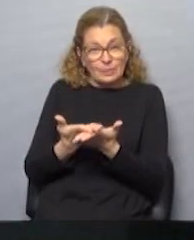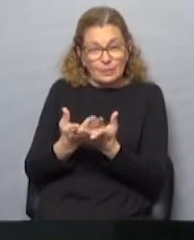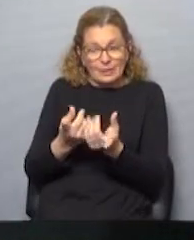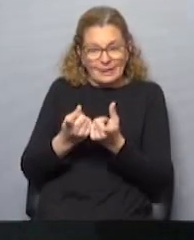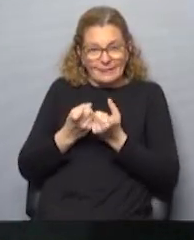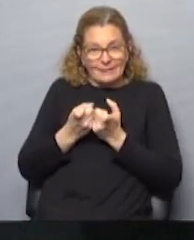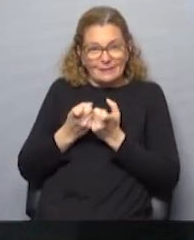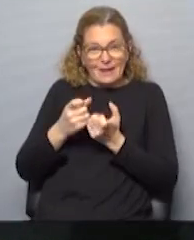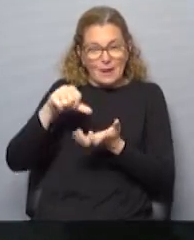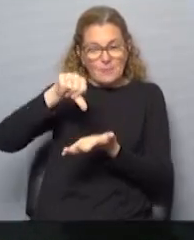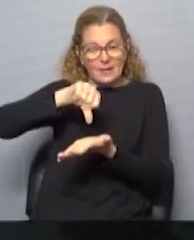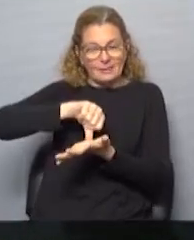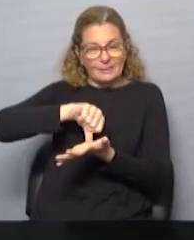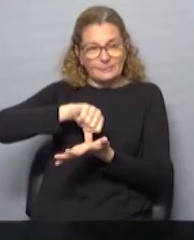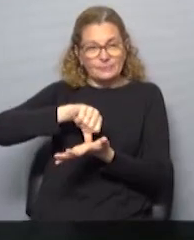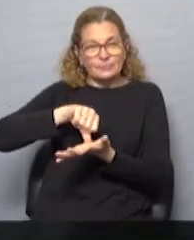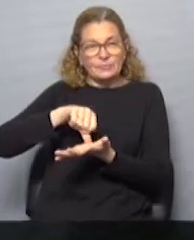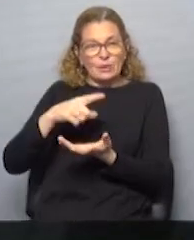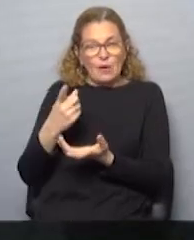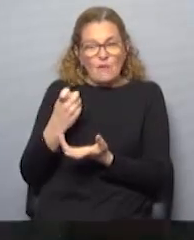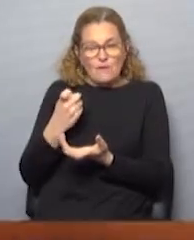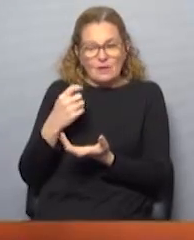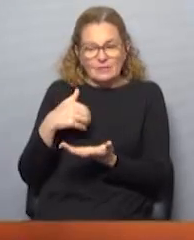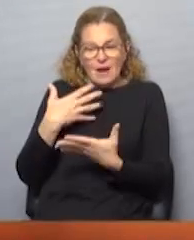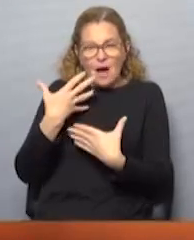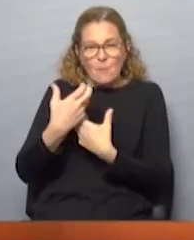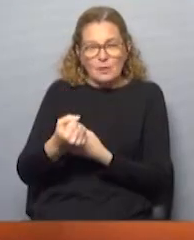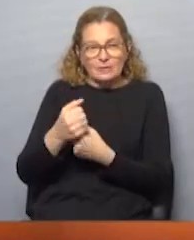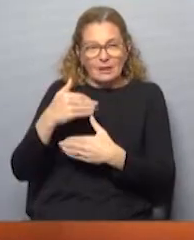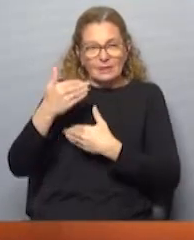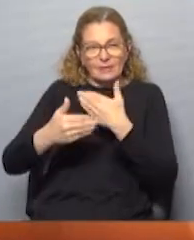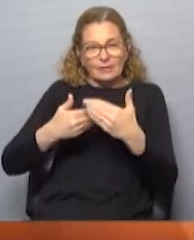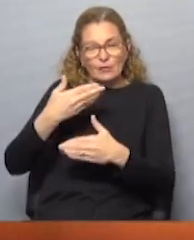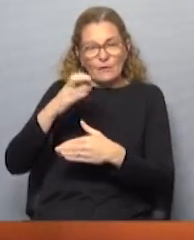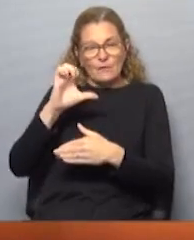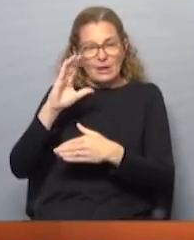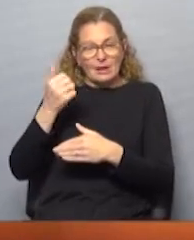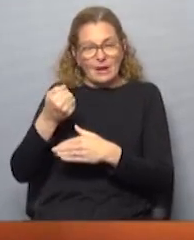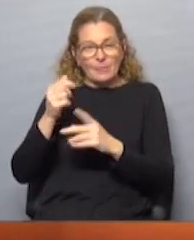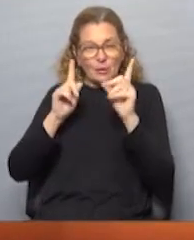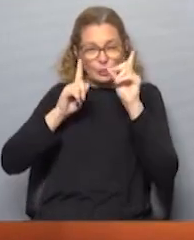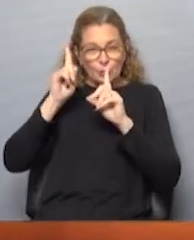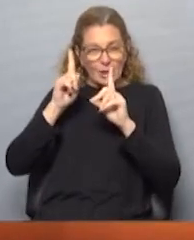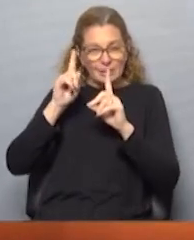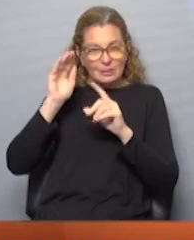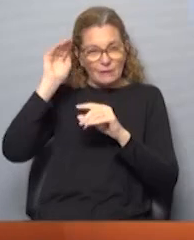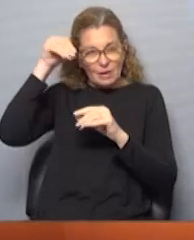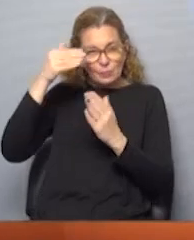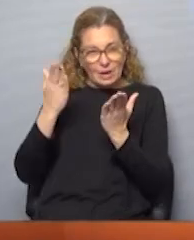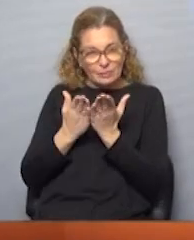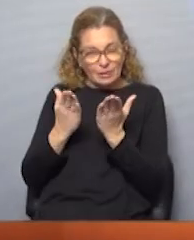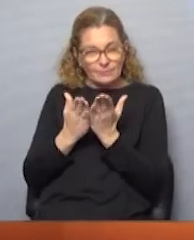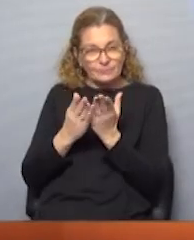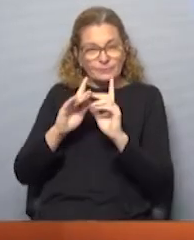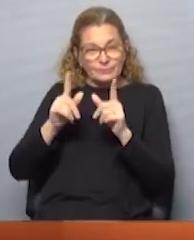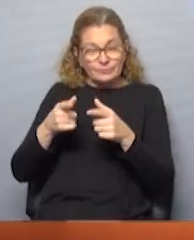necesidades del país una fuerte apuesta a el desarrollo de las becas para los estudiantes universitarios una fuerte apuesta